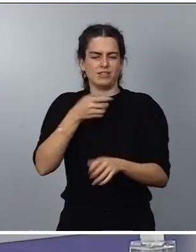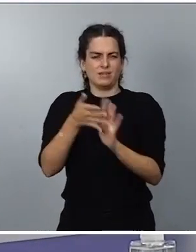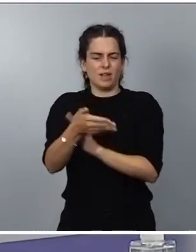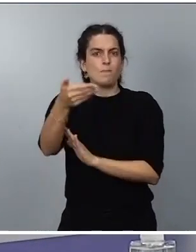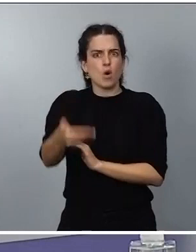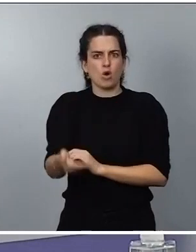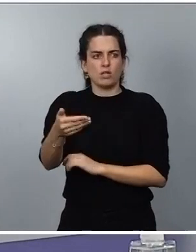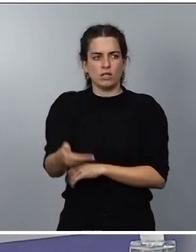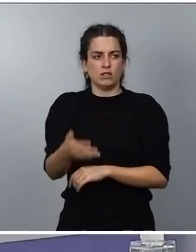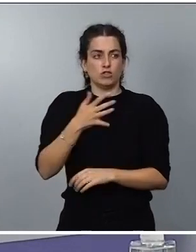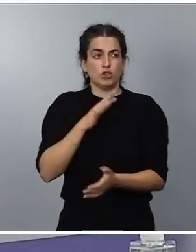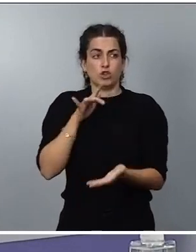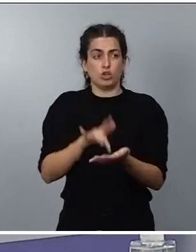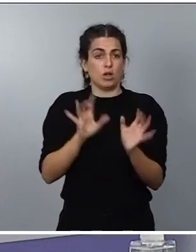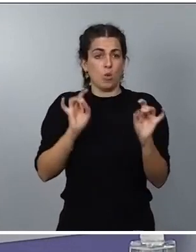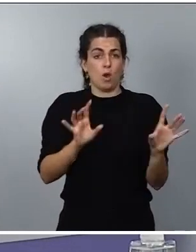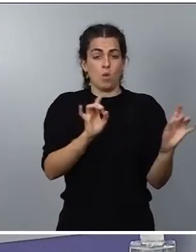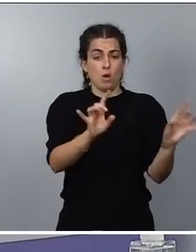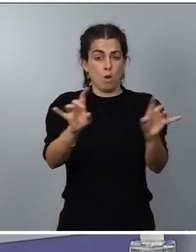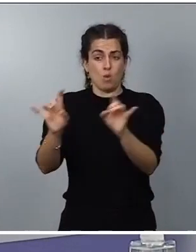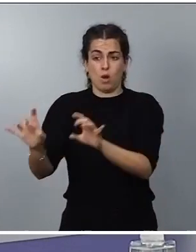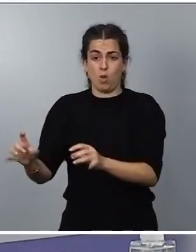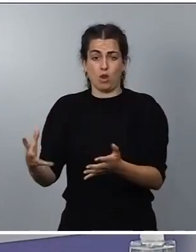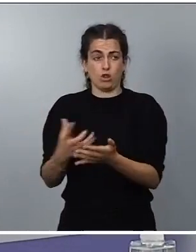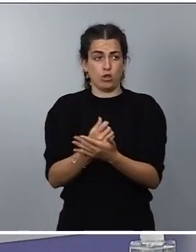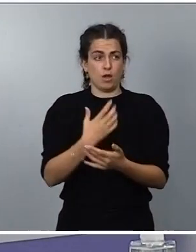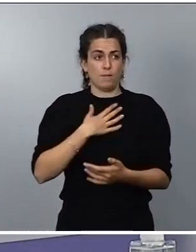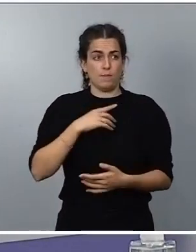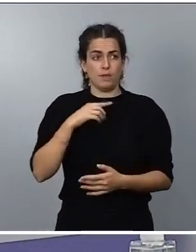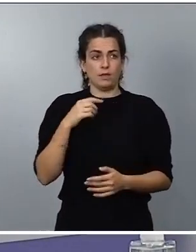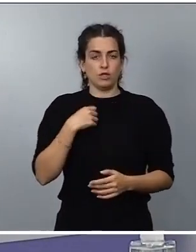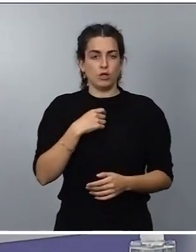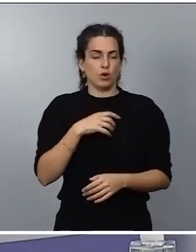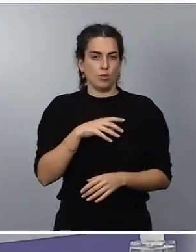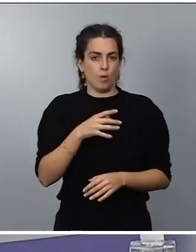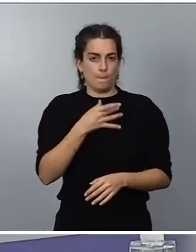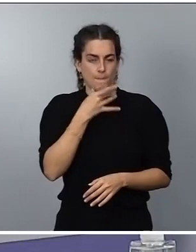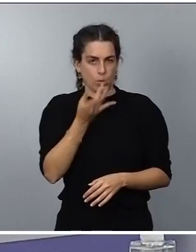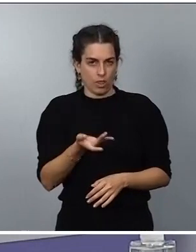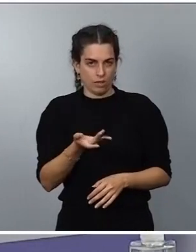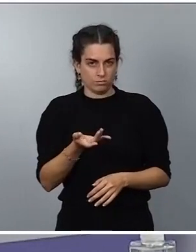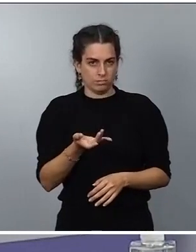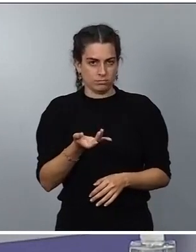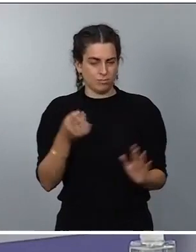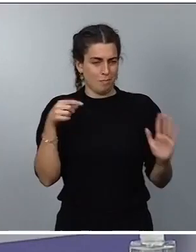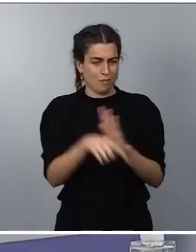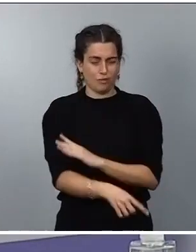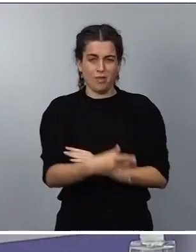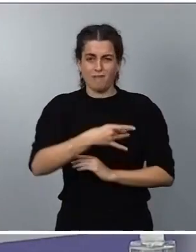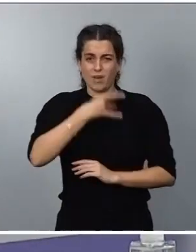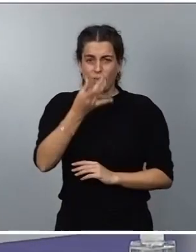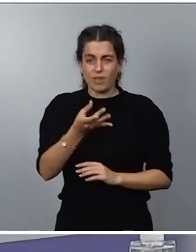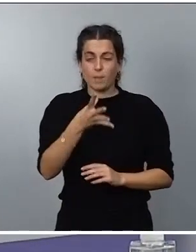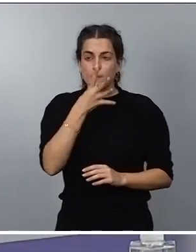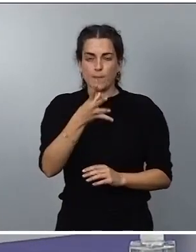como a una inmensa mayoría de los españoles, me produjo un profundo bochorno. Un profundo bochorno por muchos motivos. Primero, porque